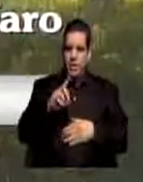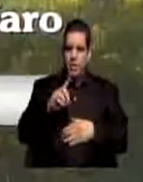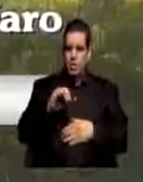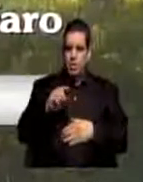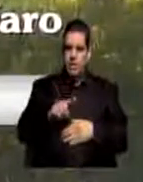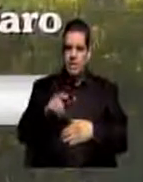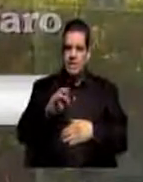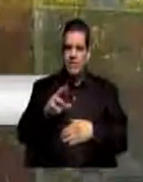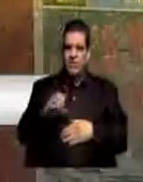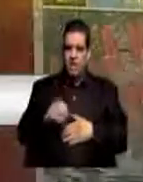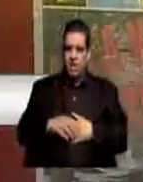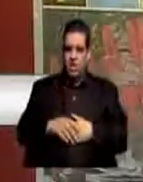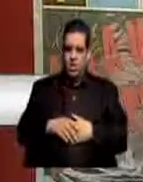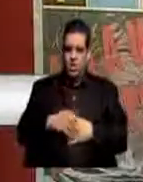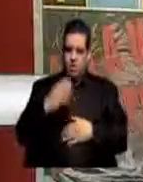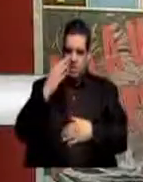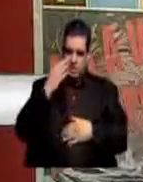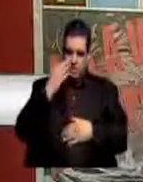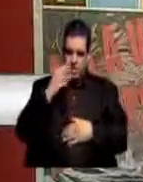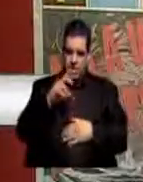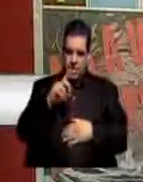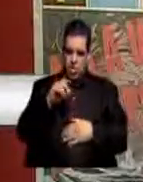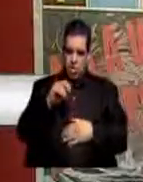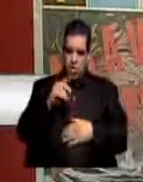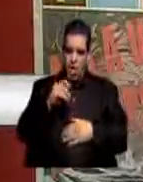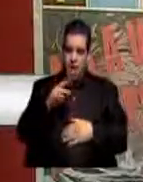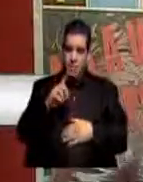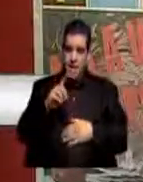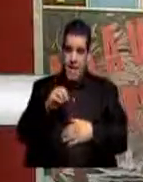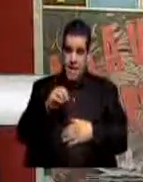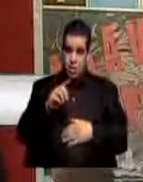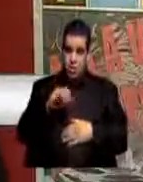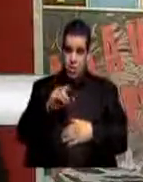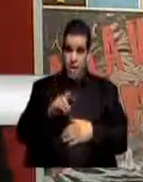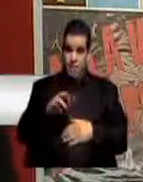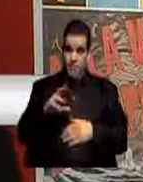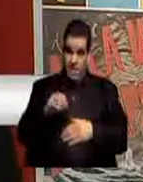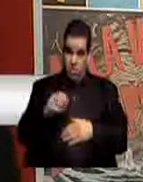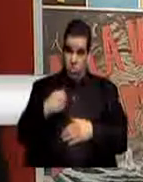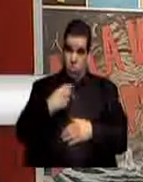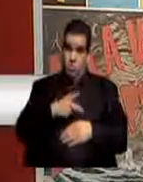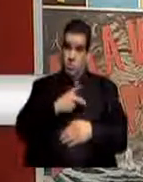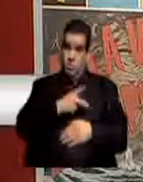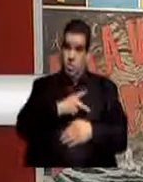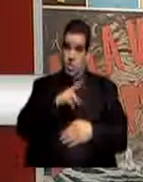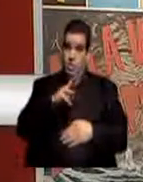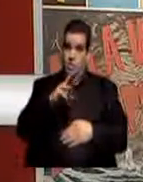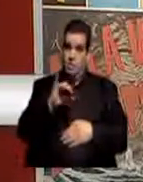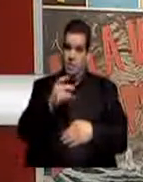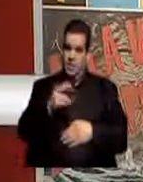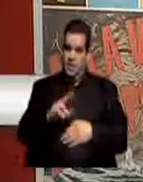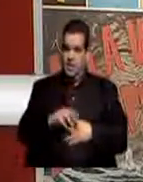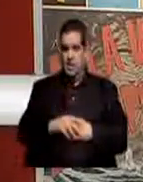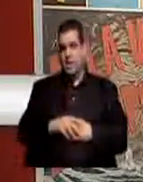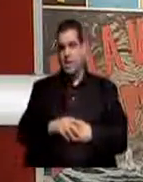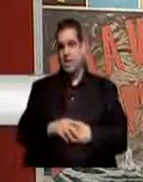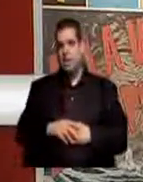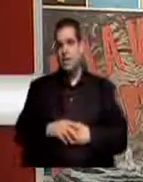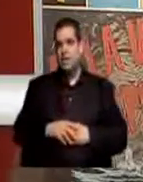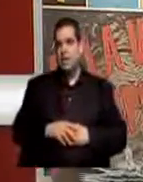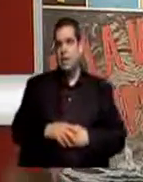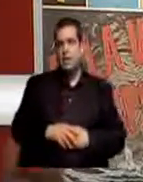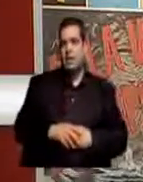Alfaro. Saben ustedes que don Abelardo Díaz Alfaro pues era un personaje precisamente de WIPR.